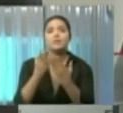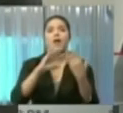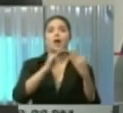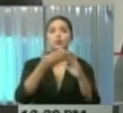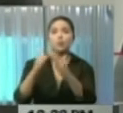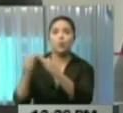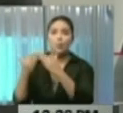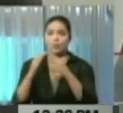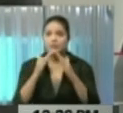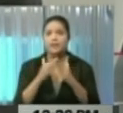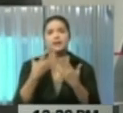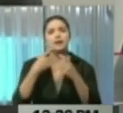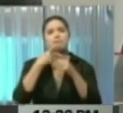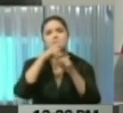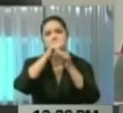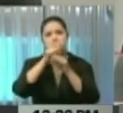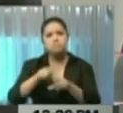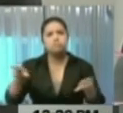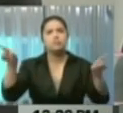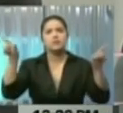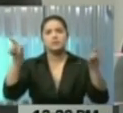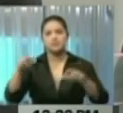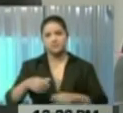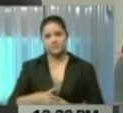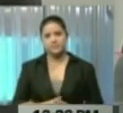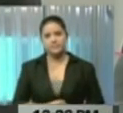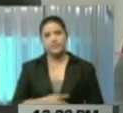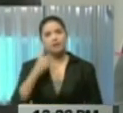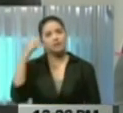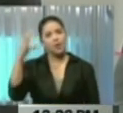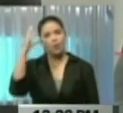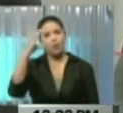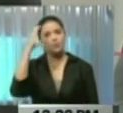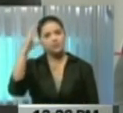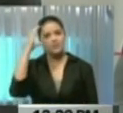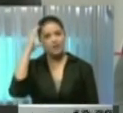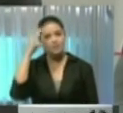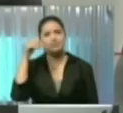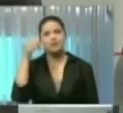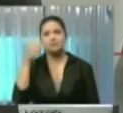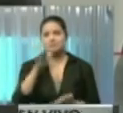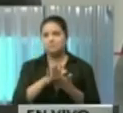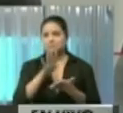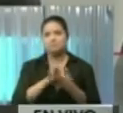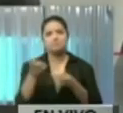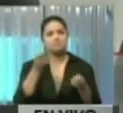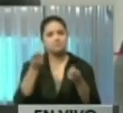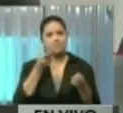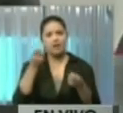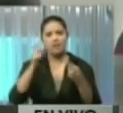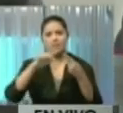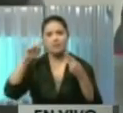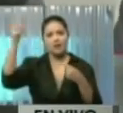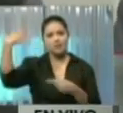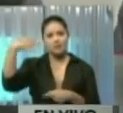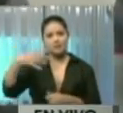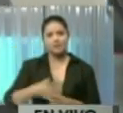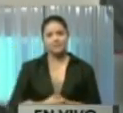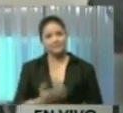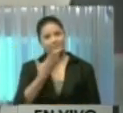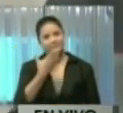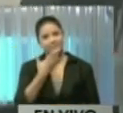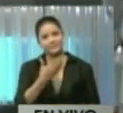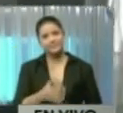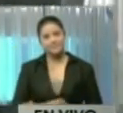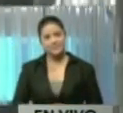comunidades a difundir un mensaje de conciencia en el uso eficiente y racional de la energía. Muchas gracias. Muchas gracias,